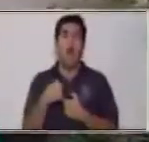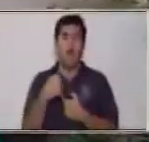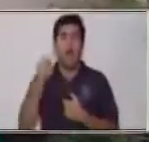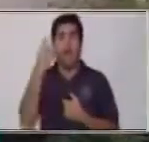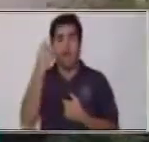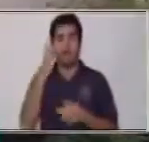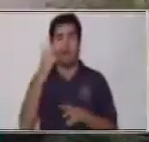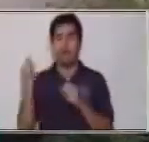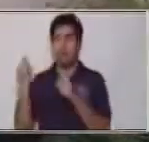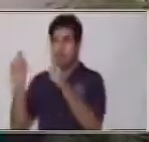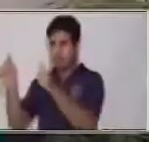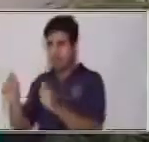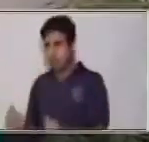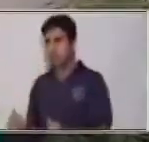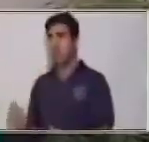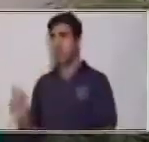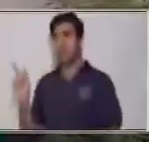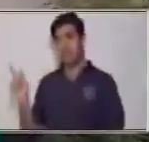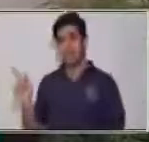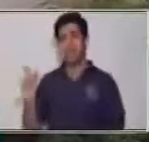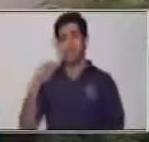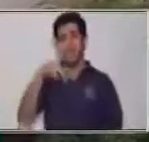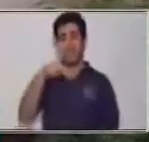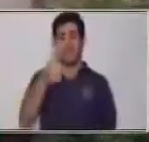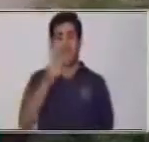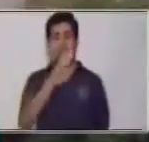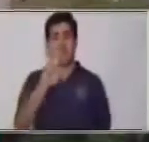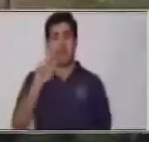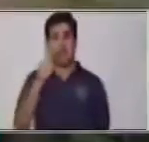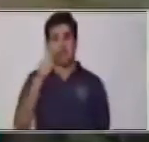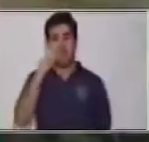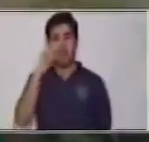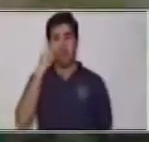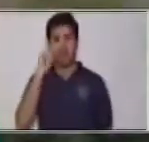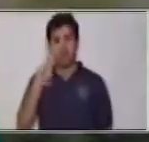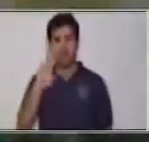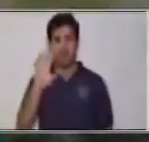Muy bien, Bielman, son textos narrativos. Vamos con otro.